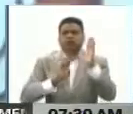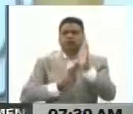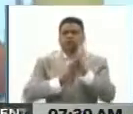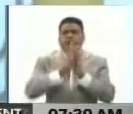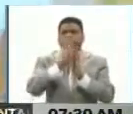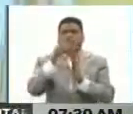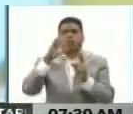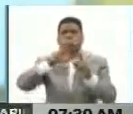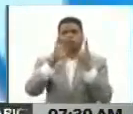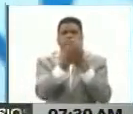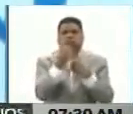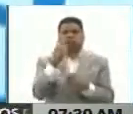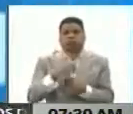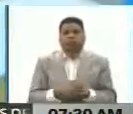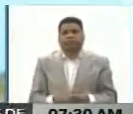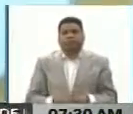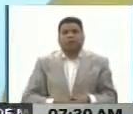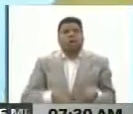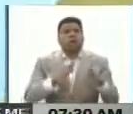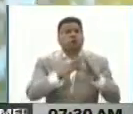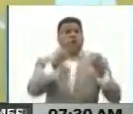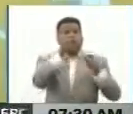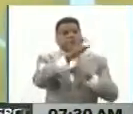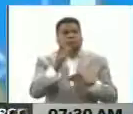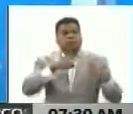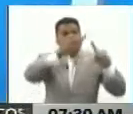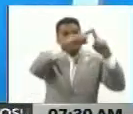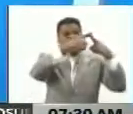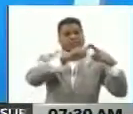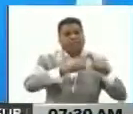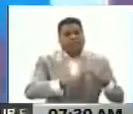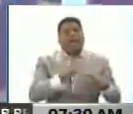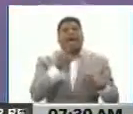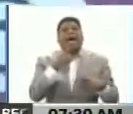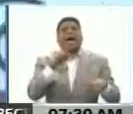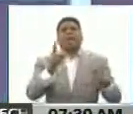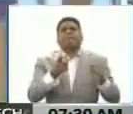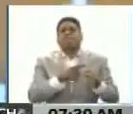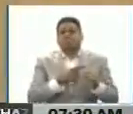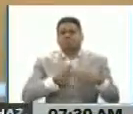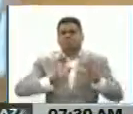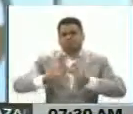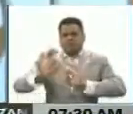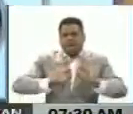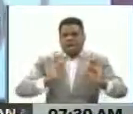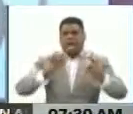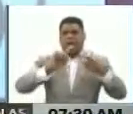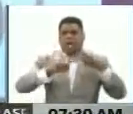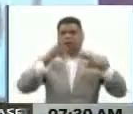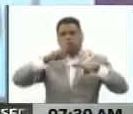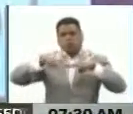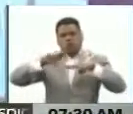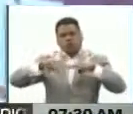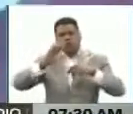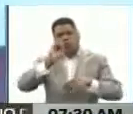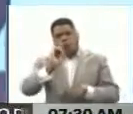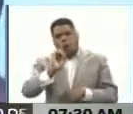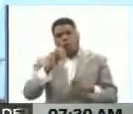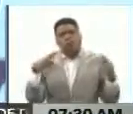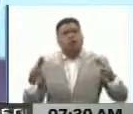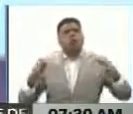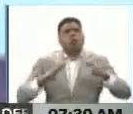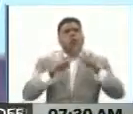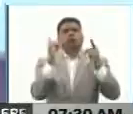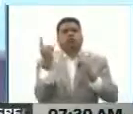Esos espacios que se contabilicen, ¿van a llevar obras de teatro, digamos, actividades recreativas para los más pequeños, o es únicamente un encuentro como tal